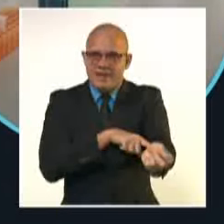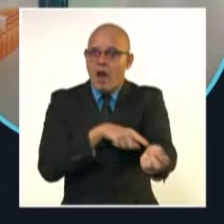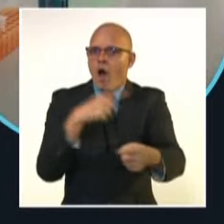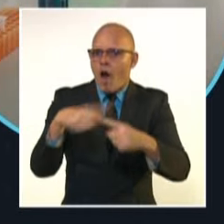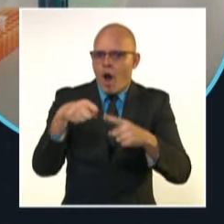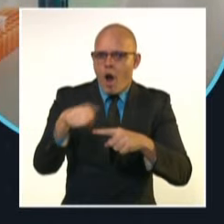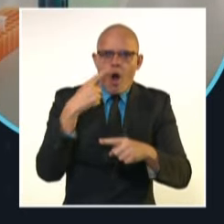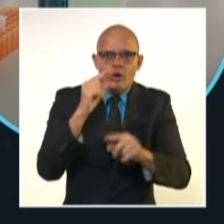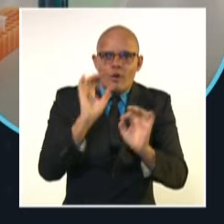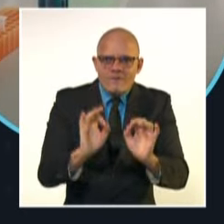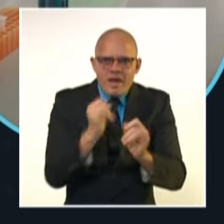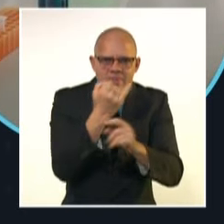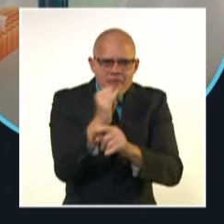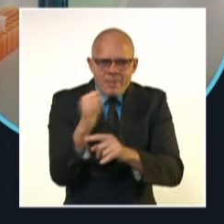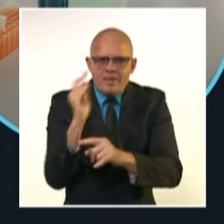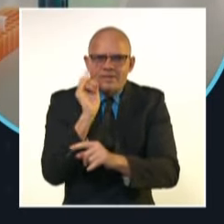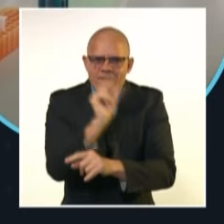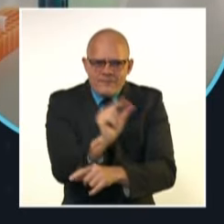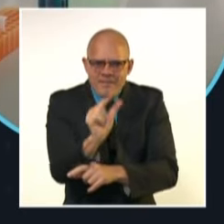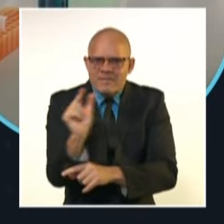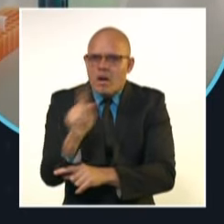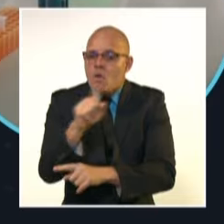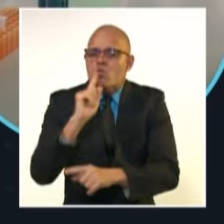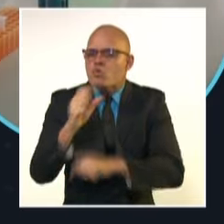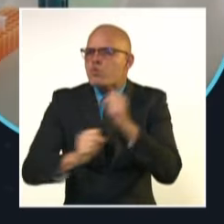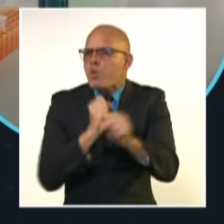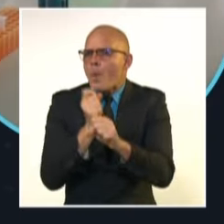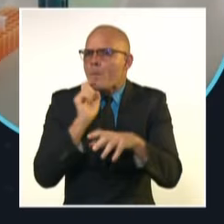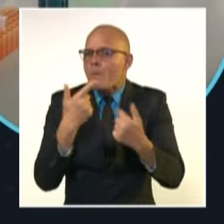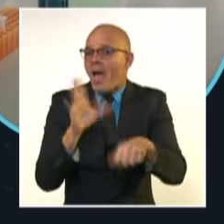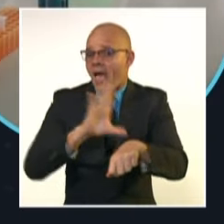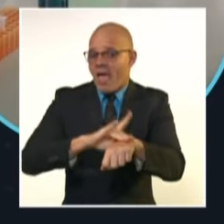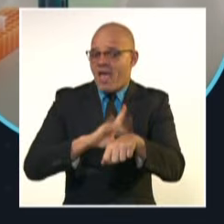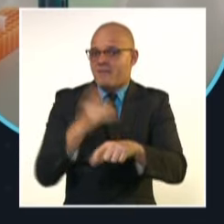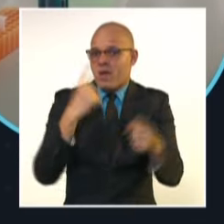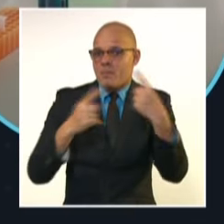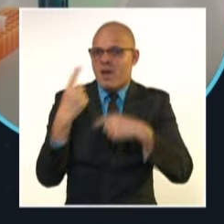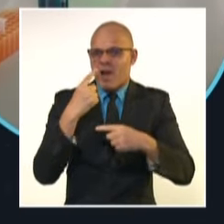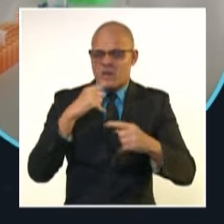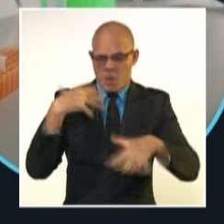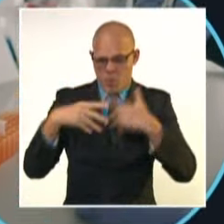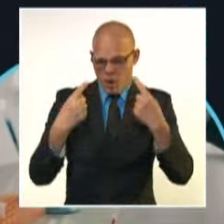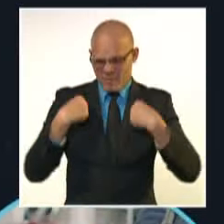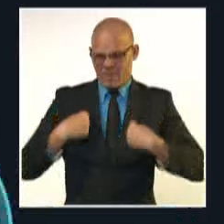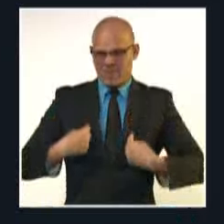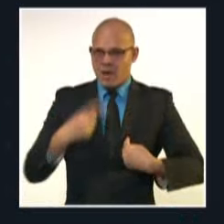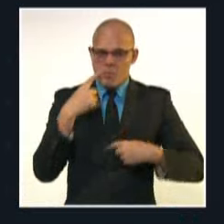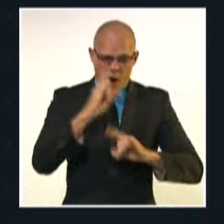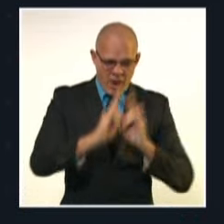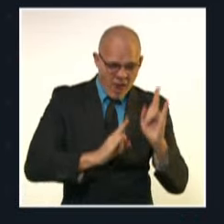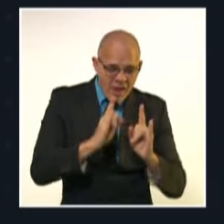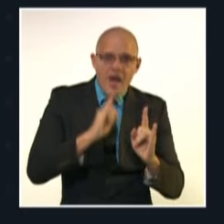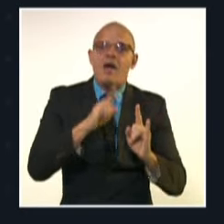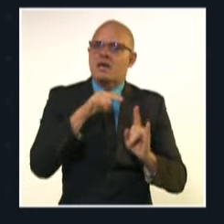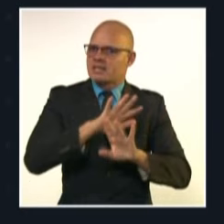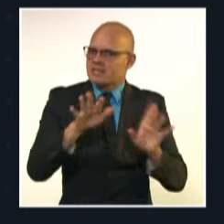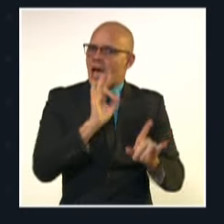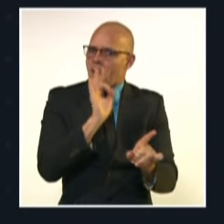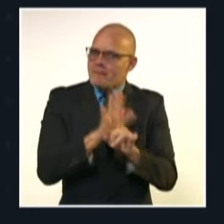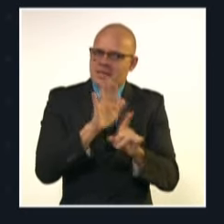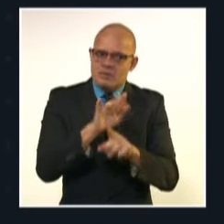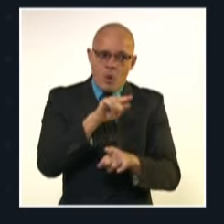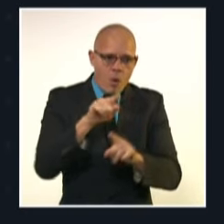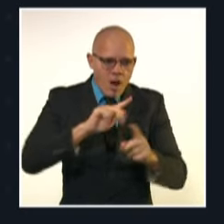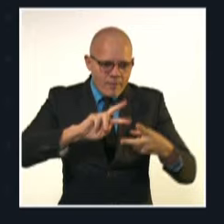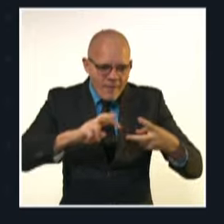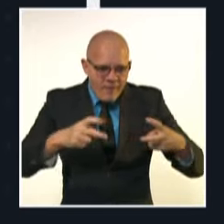que se aplicó por primera vez en el tratamiento de una enfermedad metabólica ultra rara en un bebé. Este acontecimiento abre puertas para